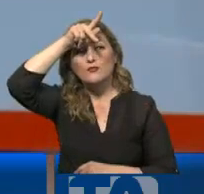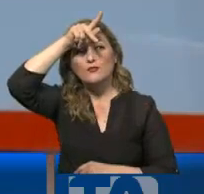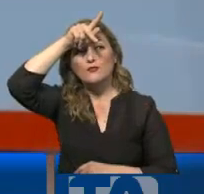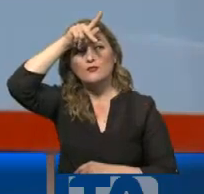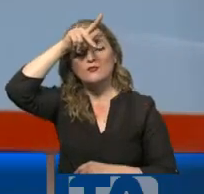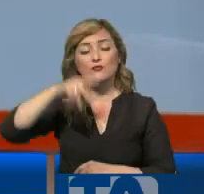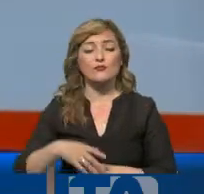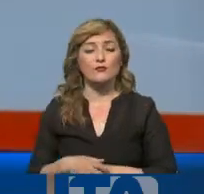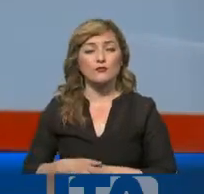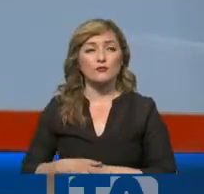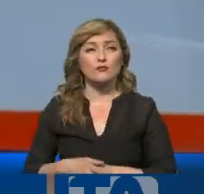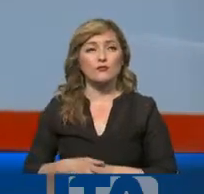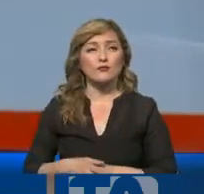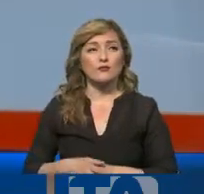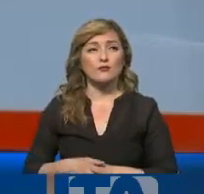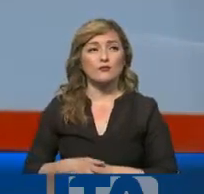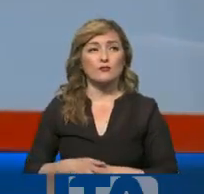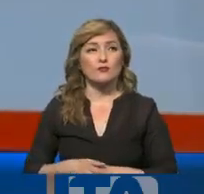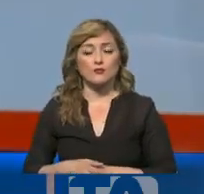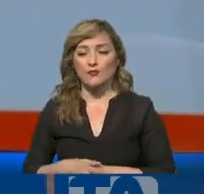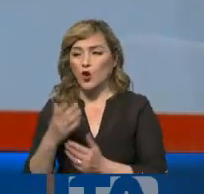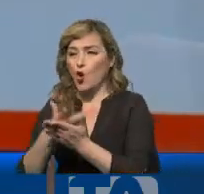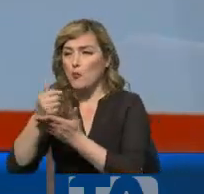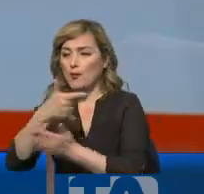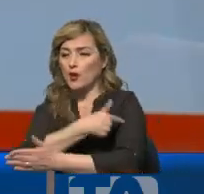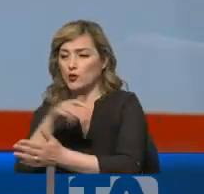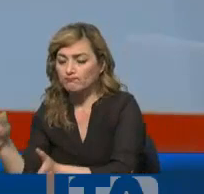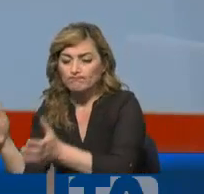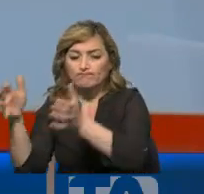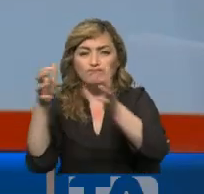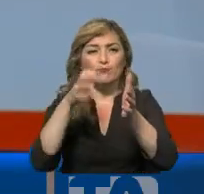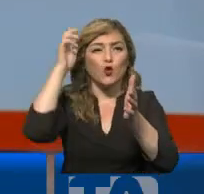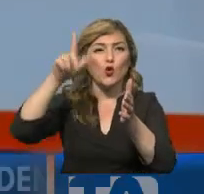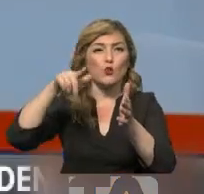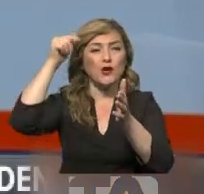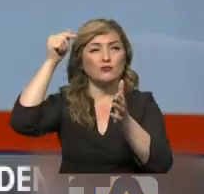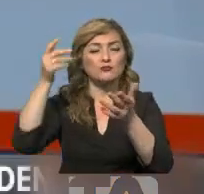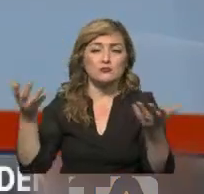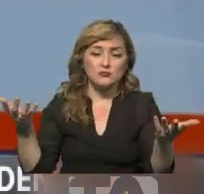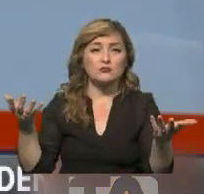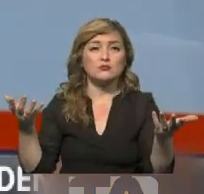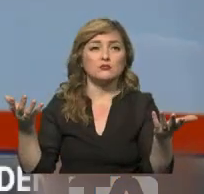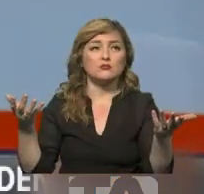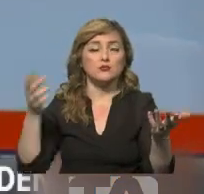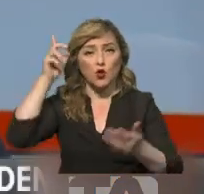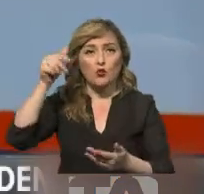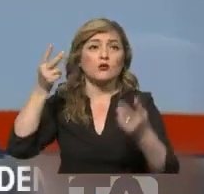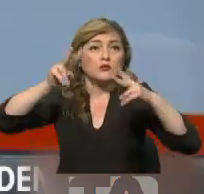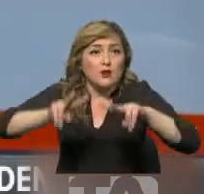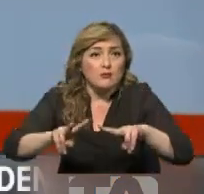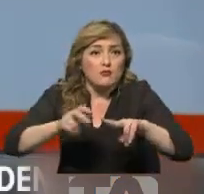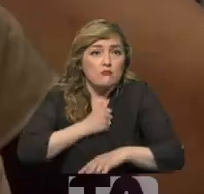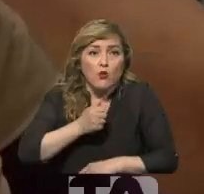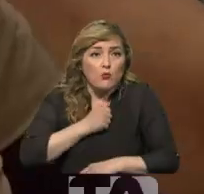poder abrir la traída, la importación de vacunas, tanto los gobiernos locales, porque también somos